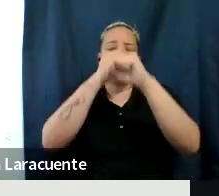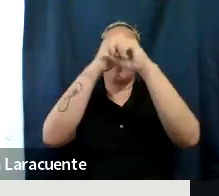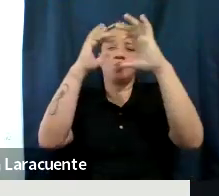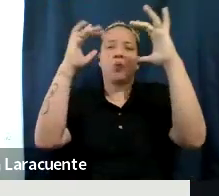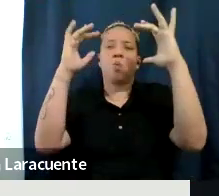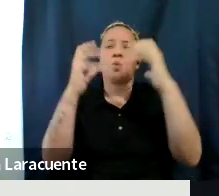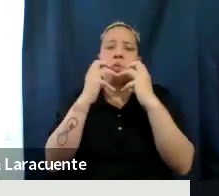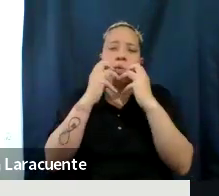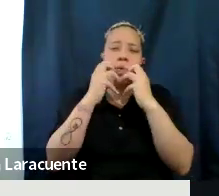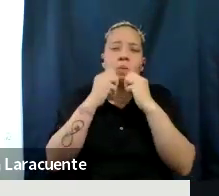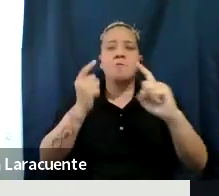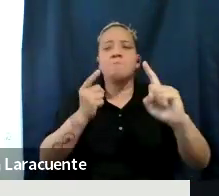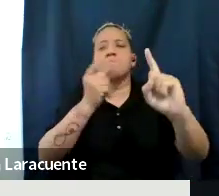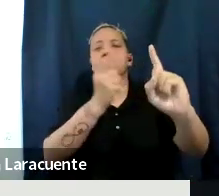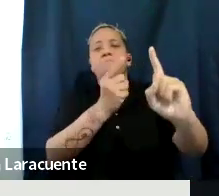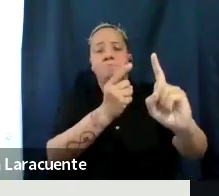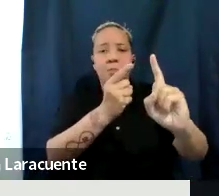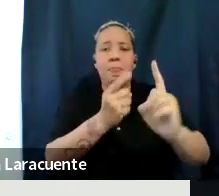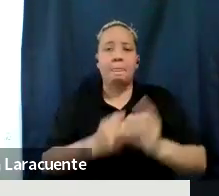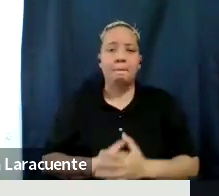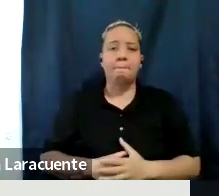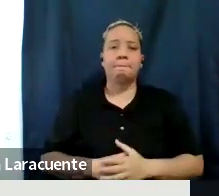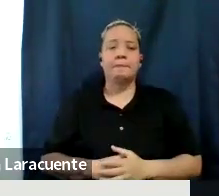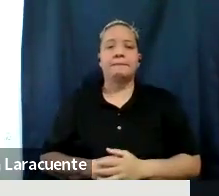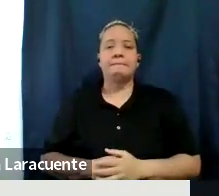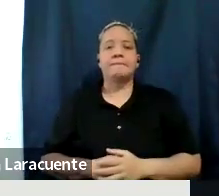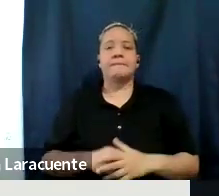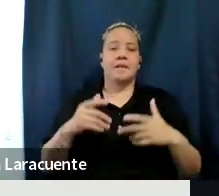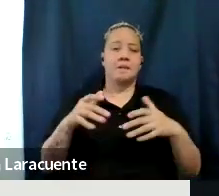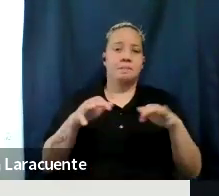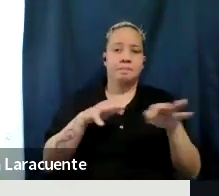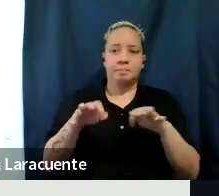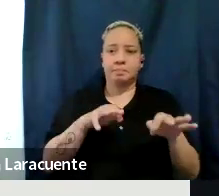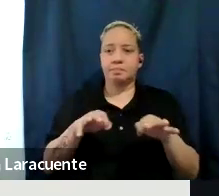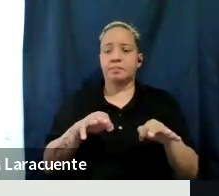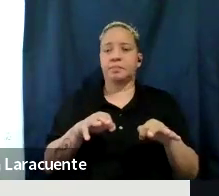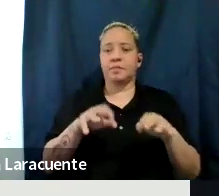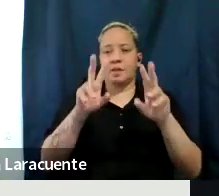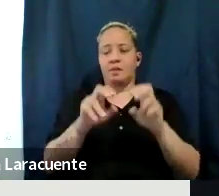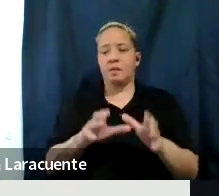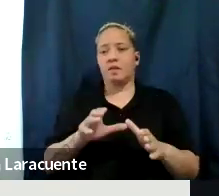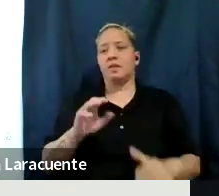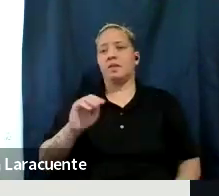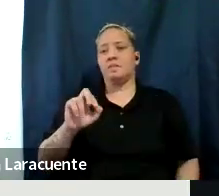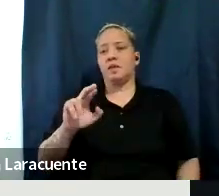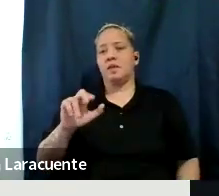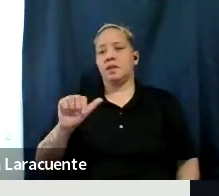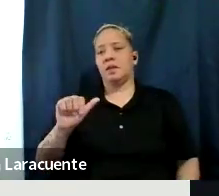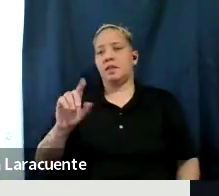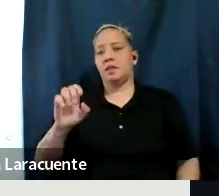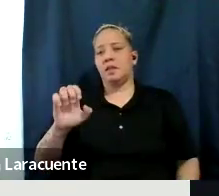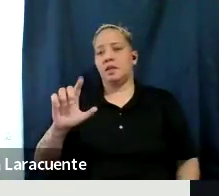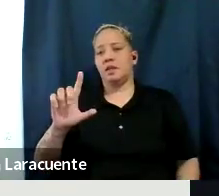anhelo. Como bien explica la investigadora María de los Ángeles San Manzano en un